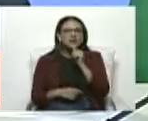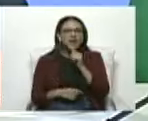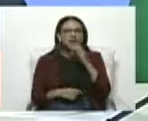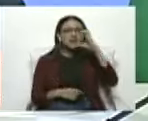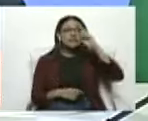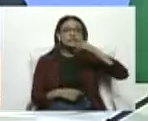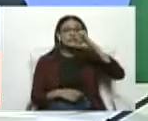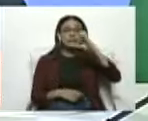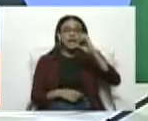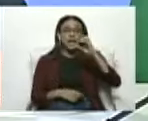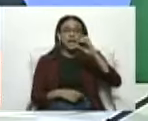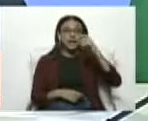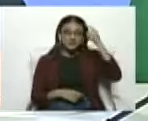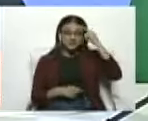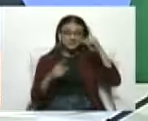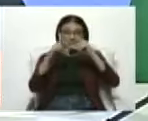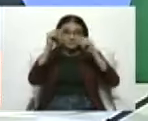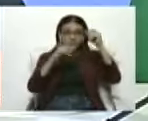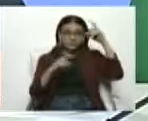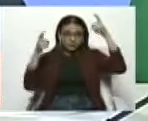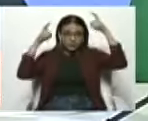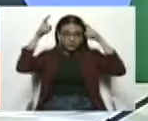14 de junio, señor.